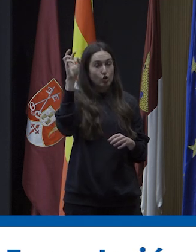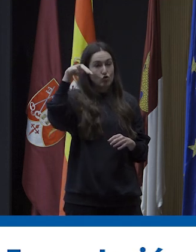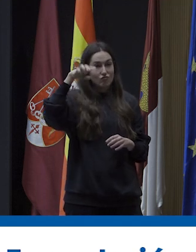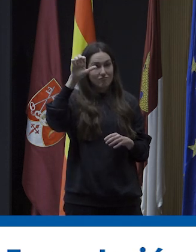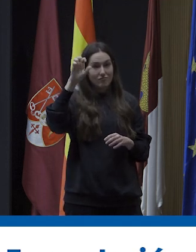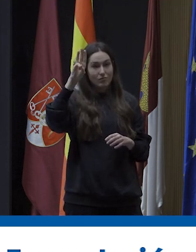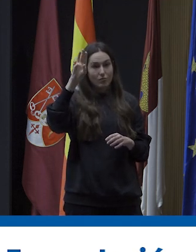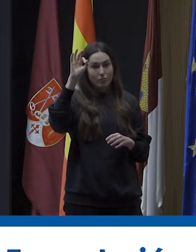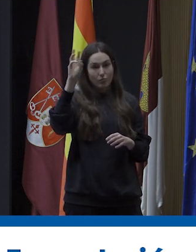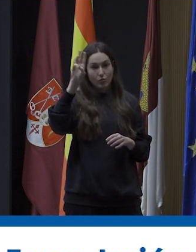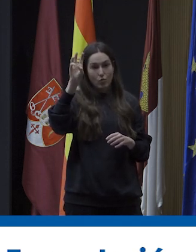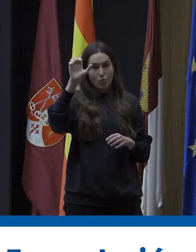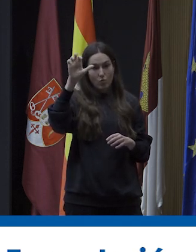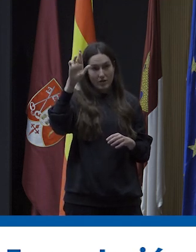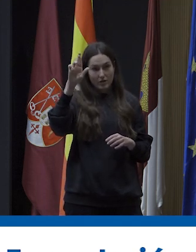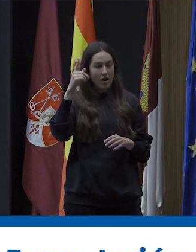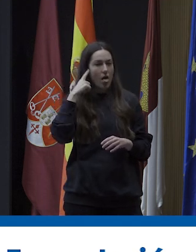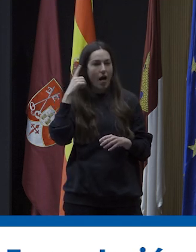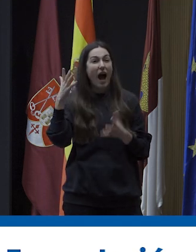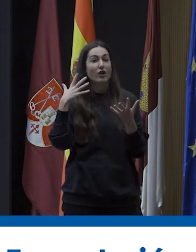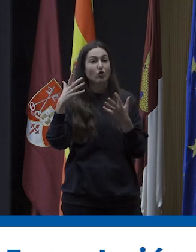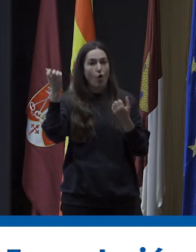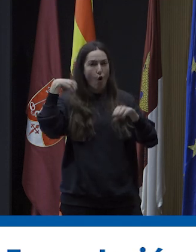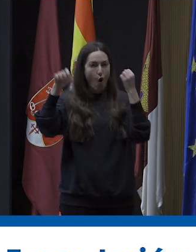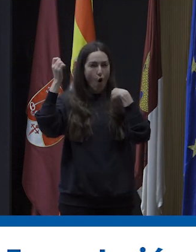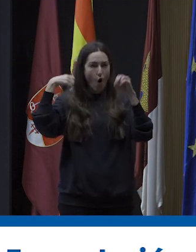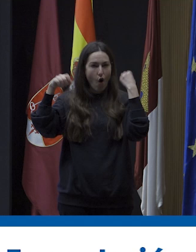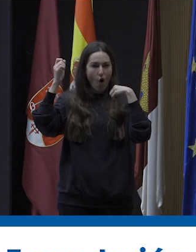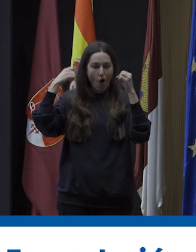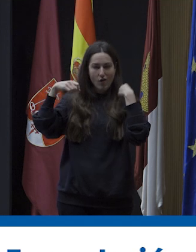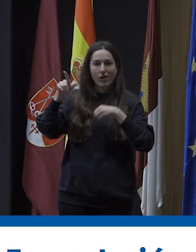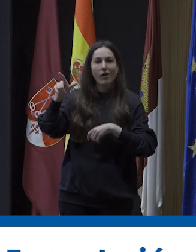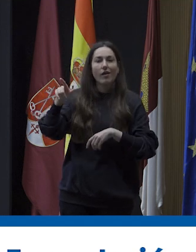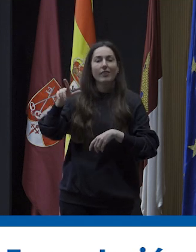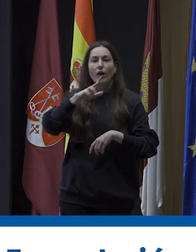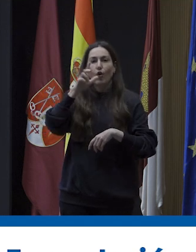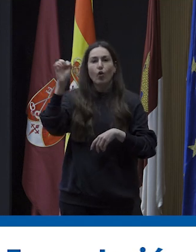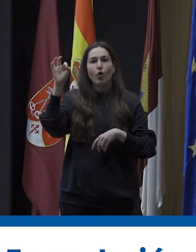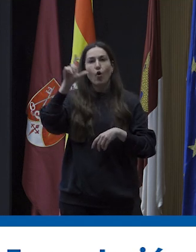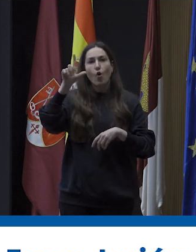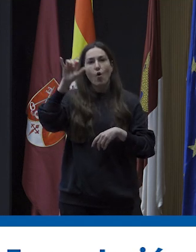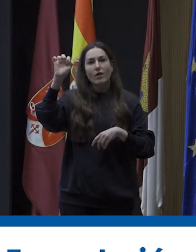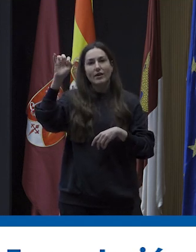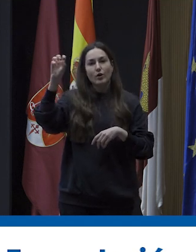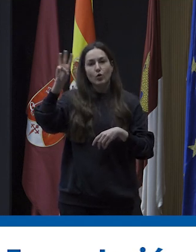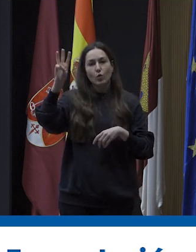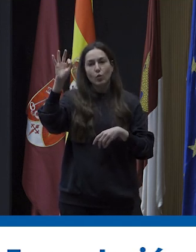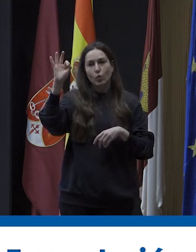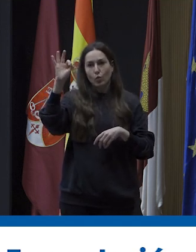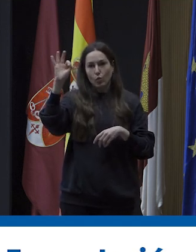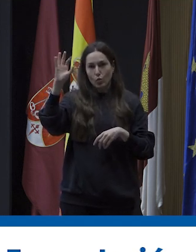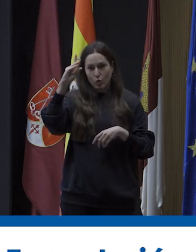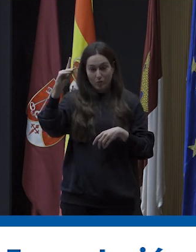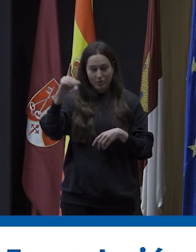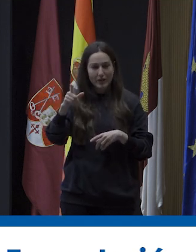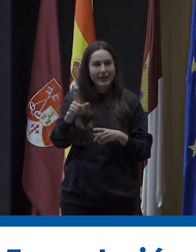famoso de Hollywood, un galán que se diría entonces, y que estaba en 1958, en noviembre, en